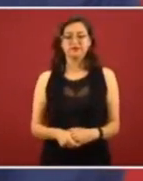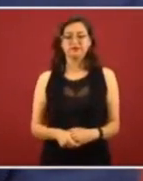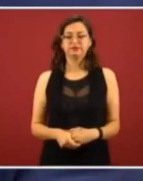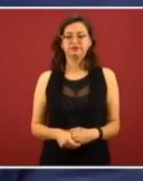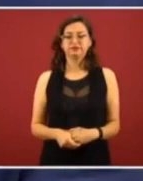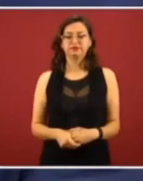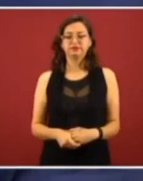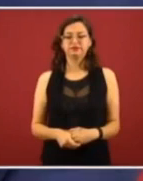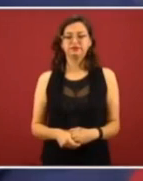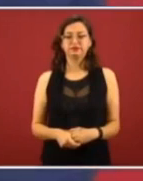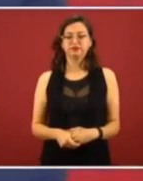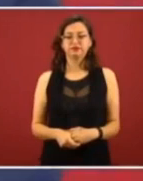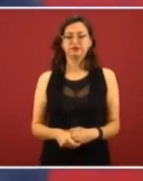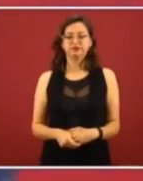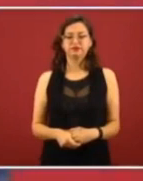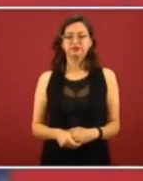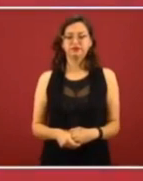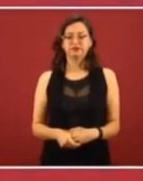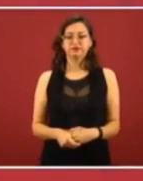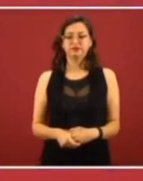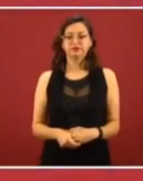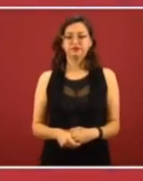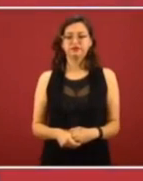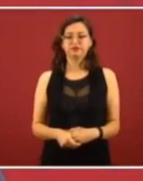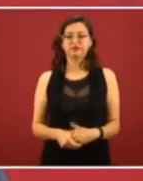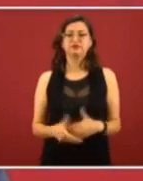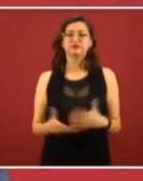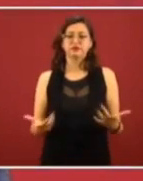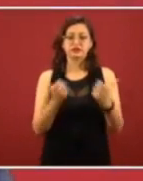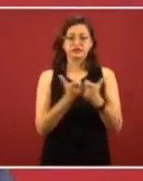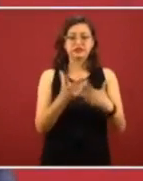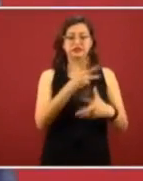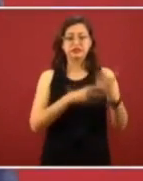Y cerrarle el paso a la especulación financiera.